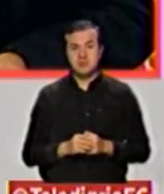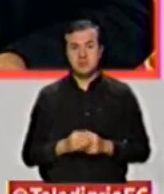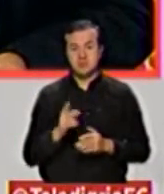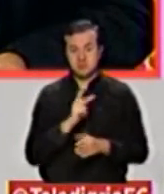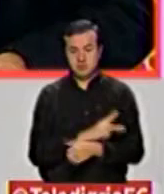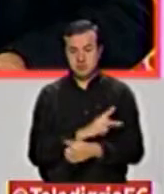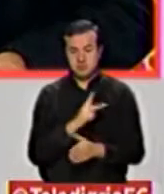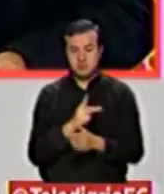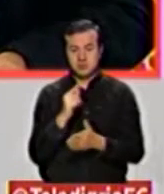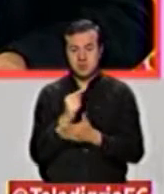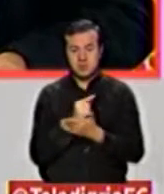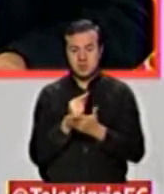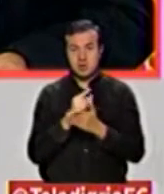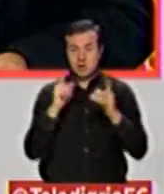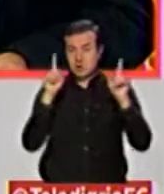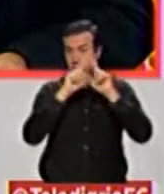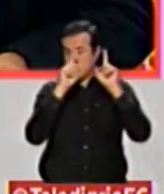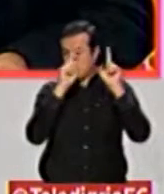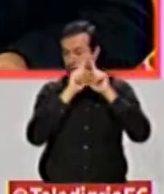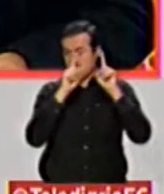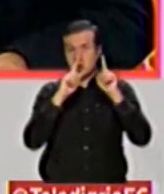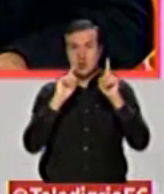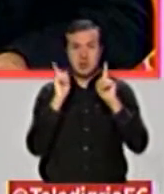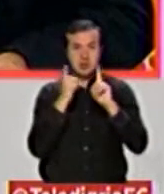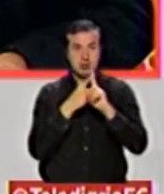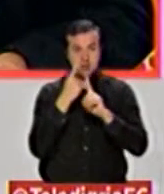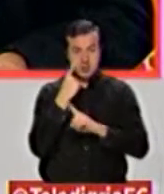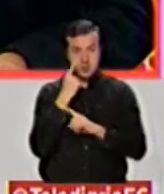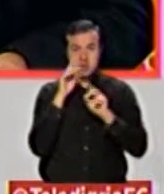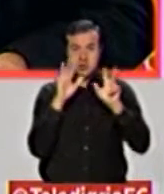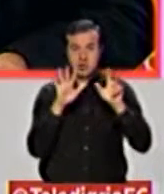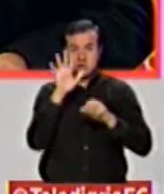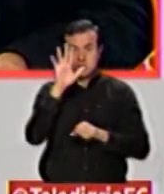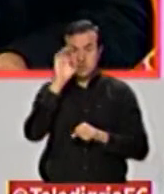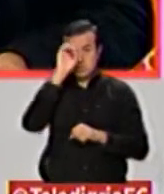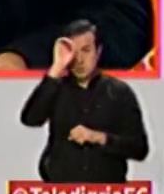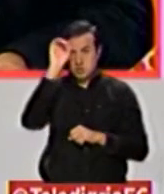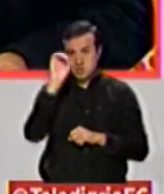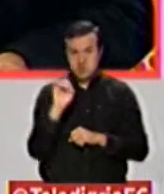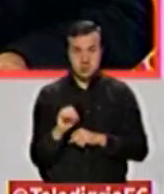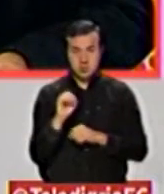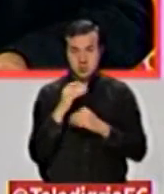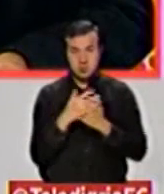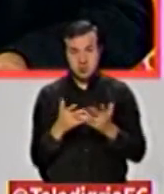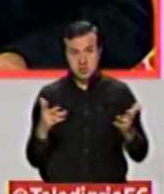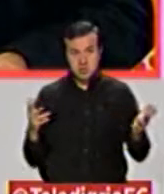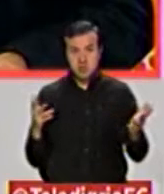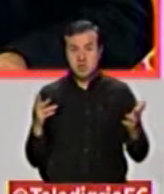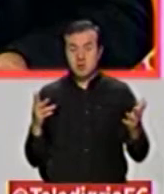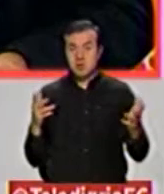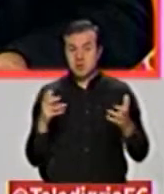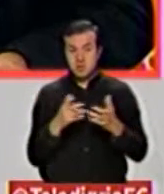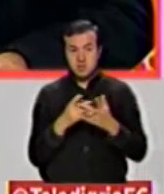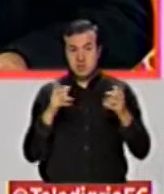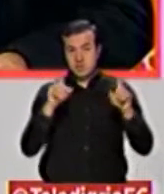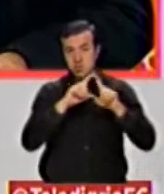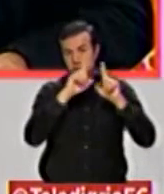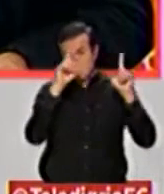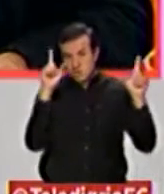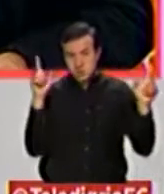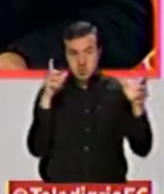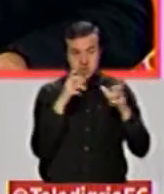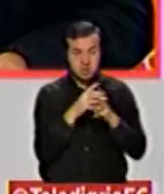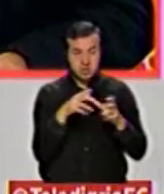Pichincha y Guayas son las empresas que lo lideran con el 85% de las constituciones de compañías, sea